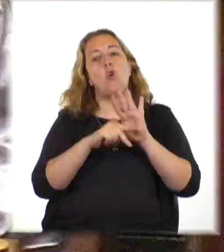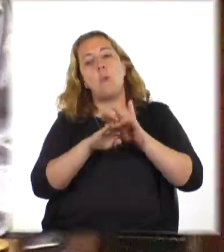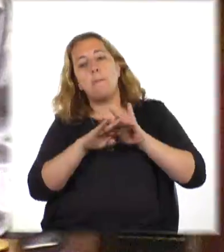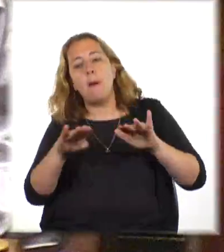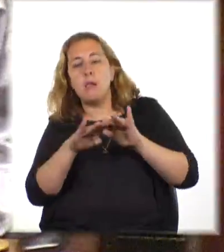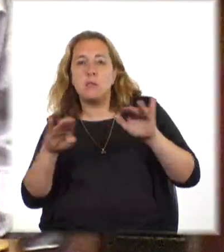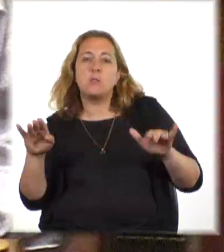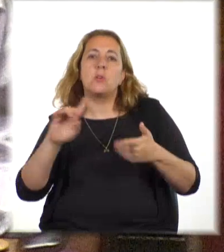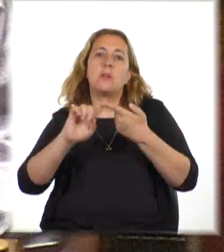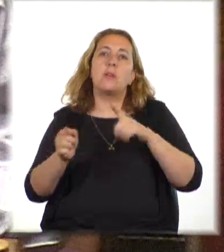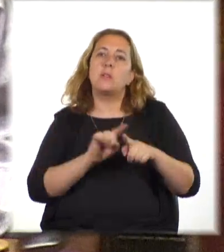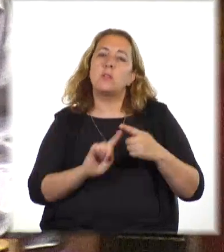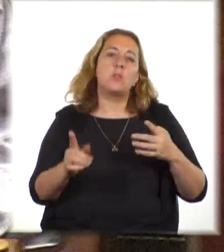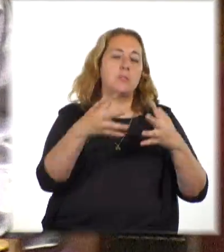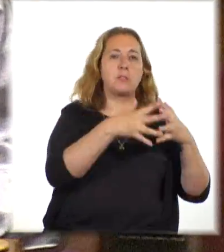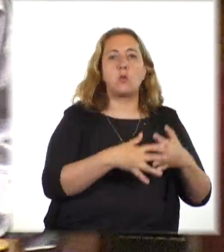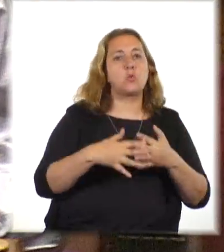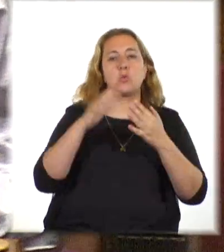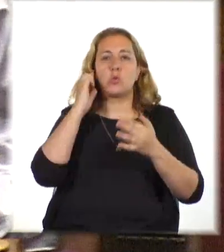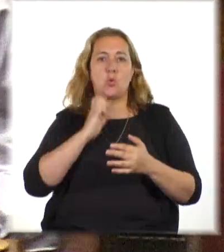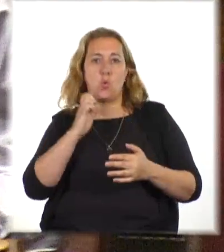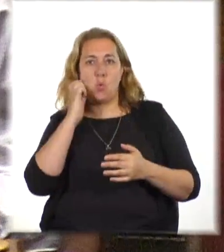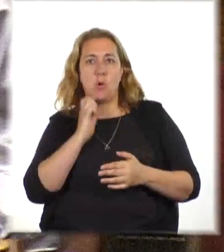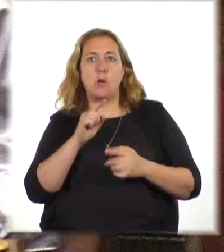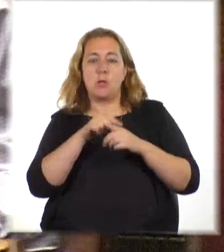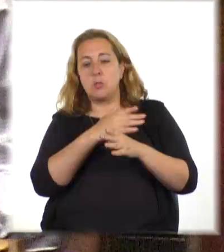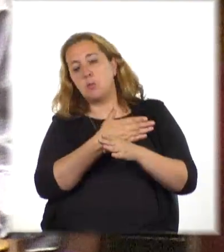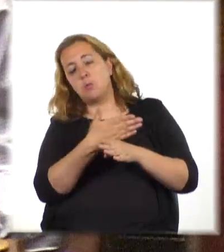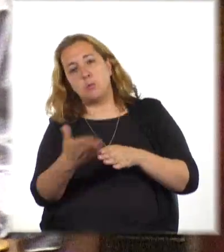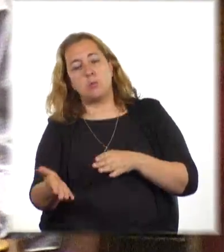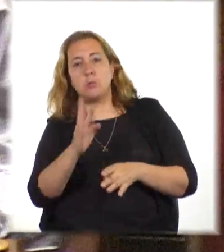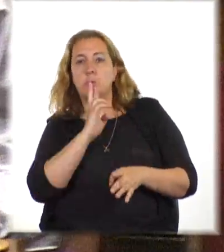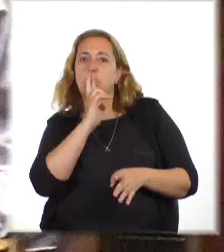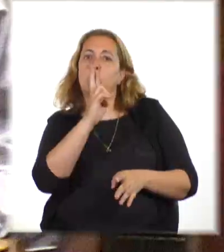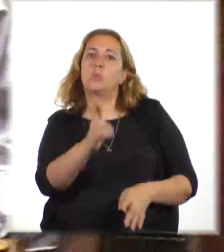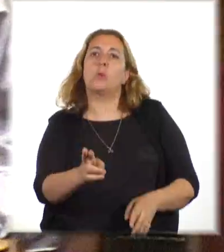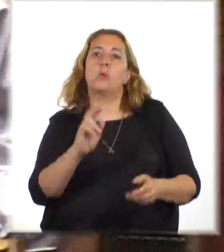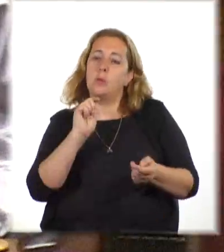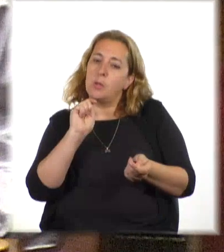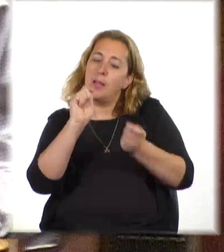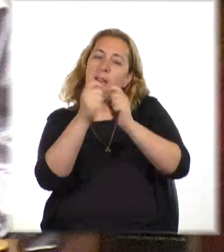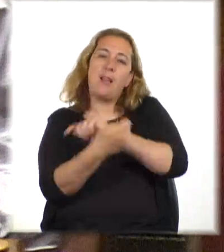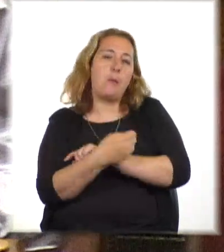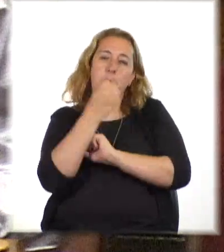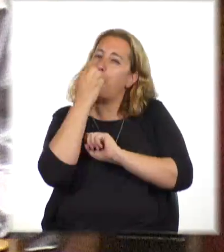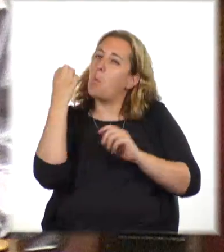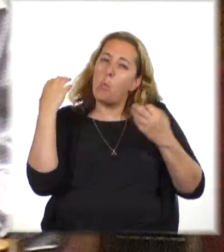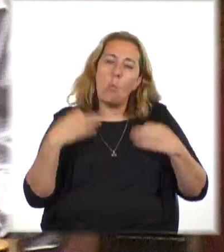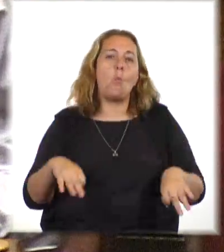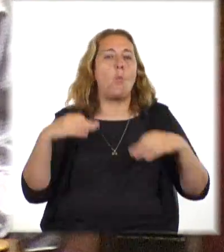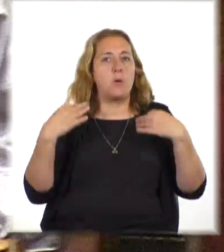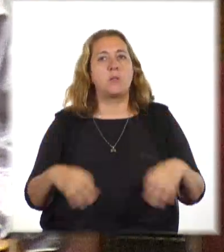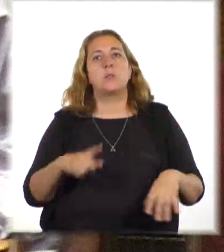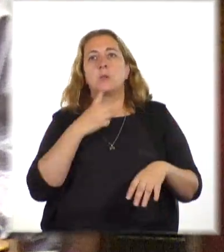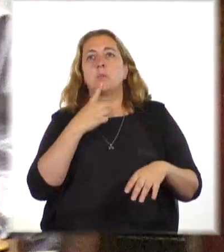las relaciones entre eeuu y cuba y produjo como resultado un cambio notable en la política estadounidense